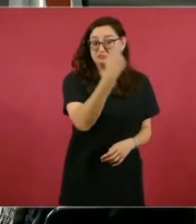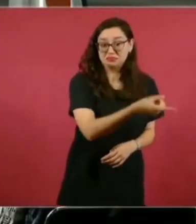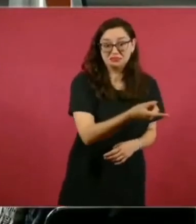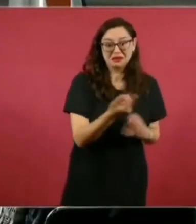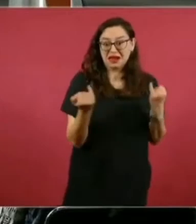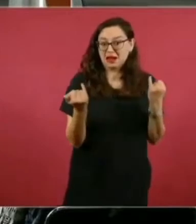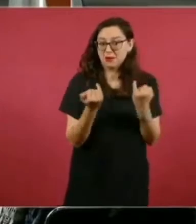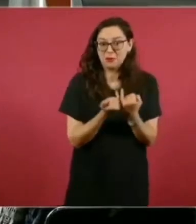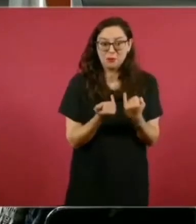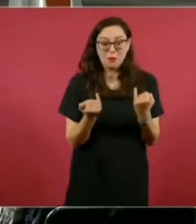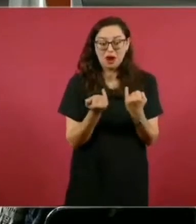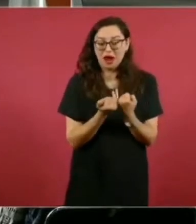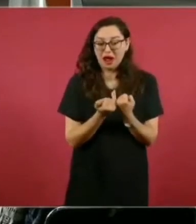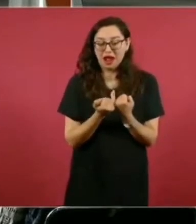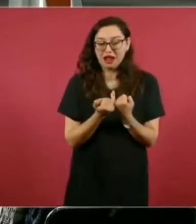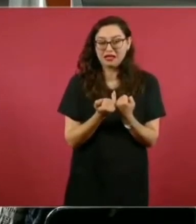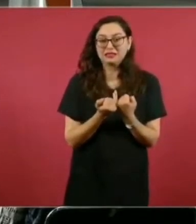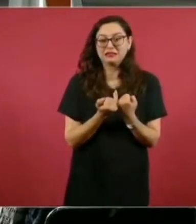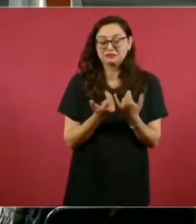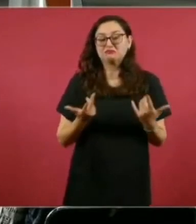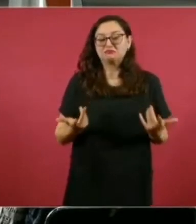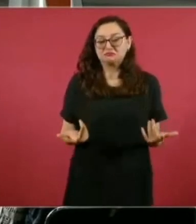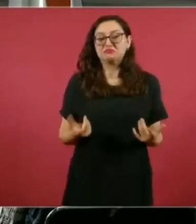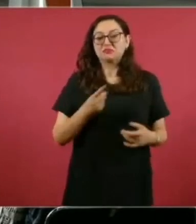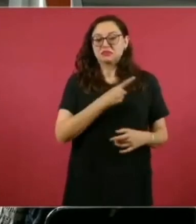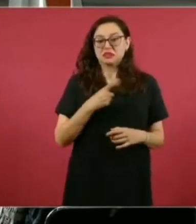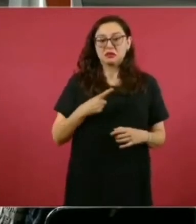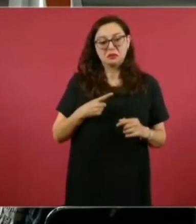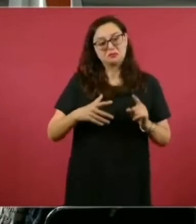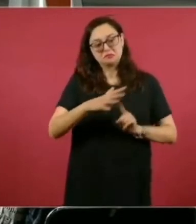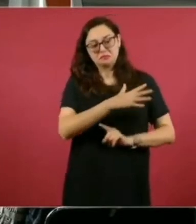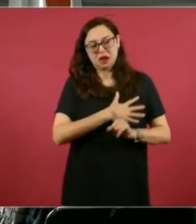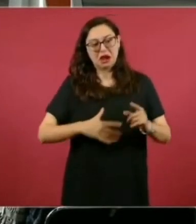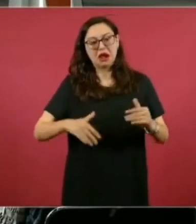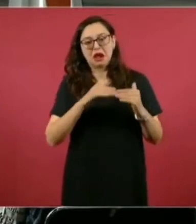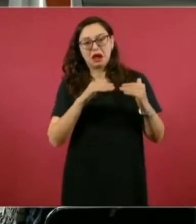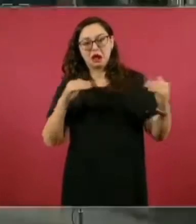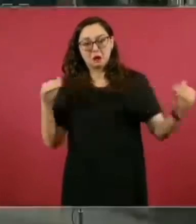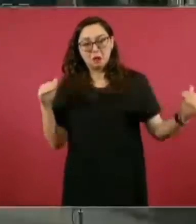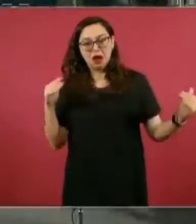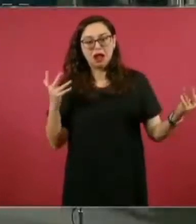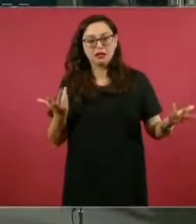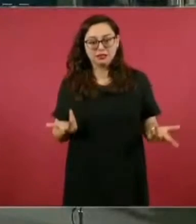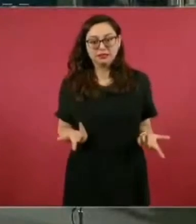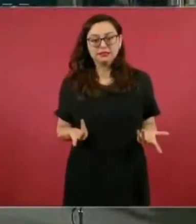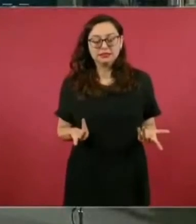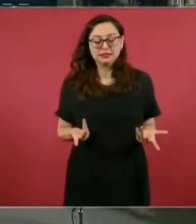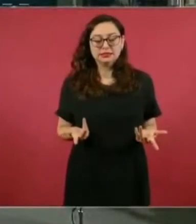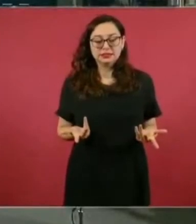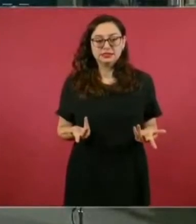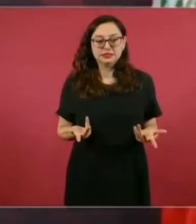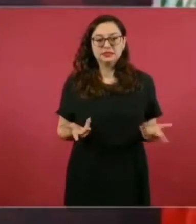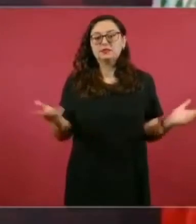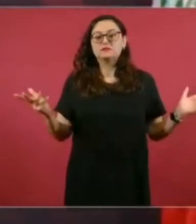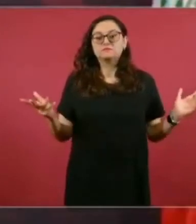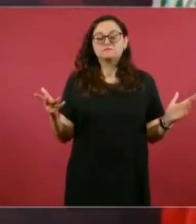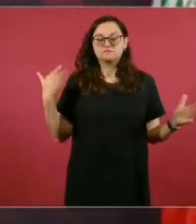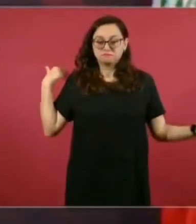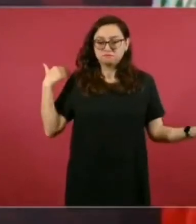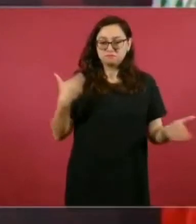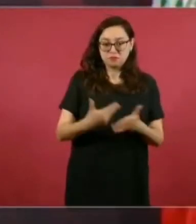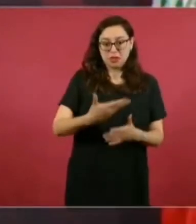tiene que darse condiciones de igualdad, lo que sostiene el